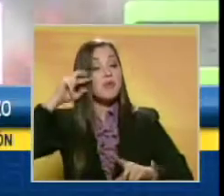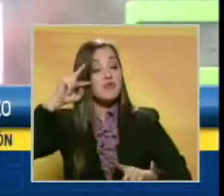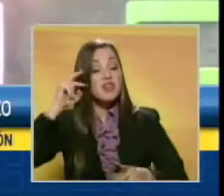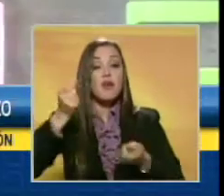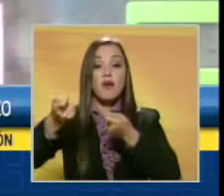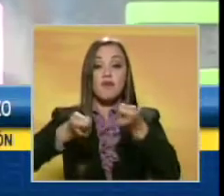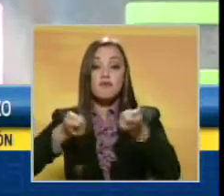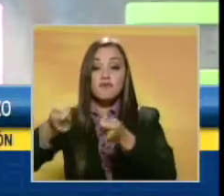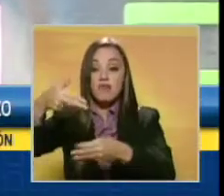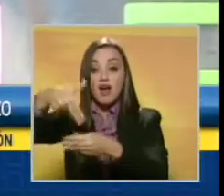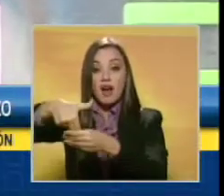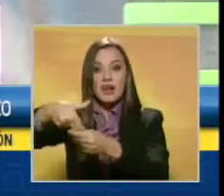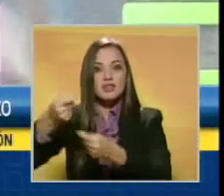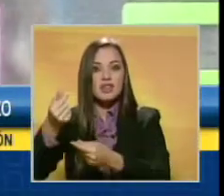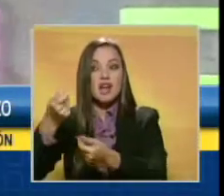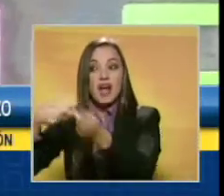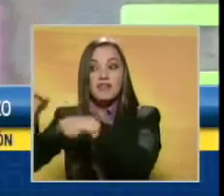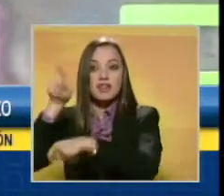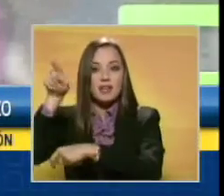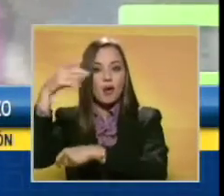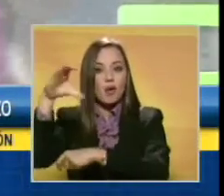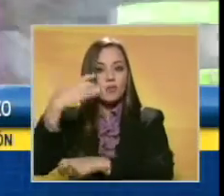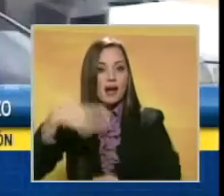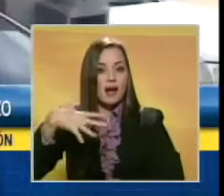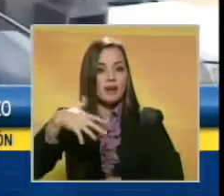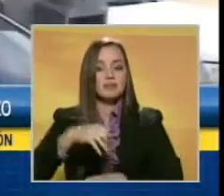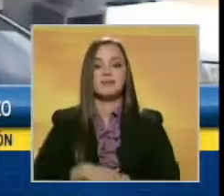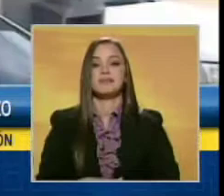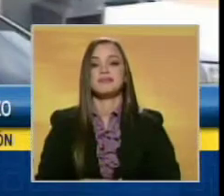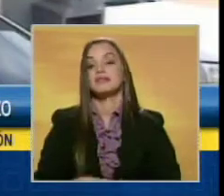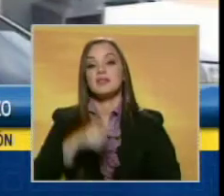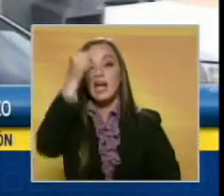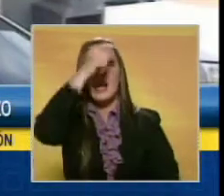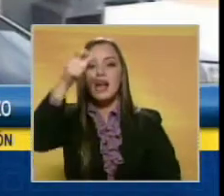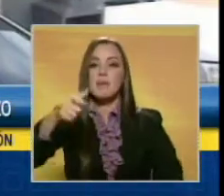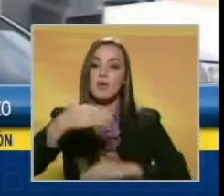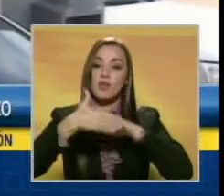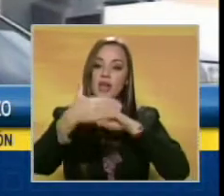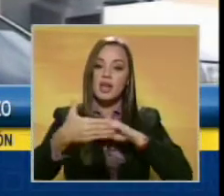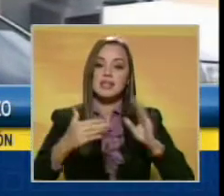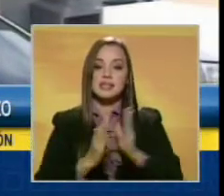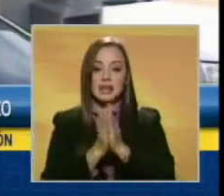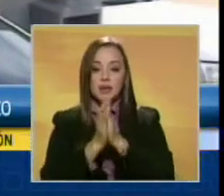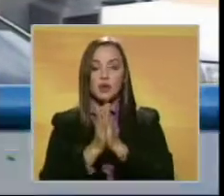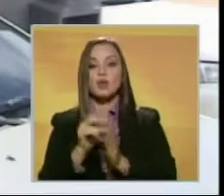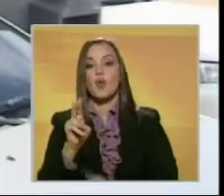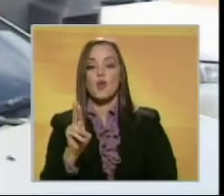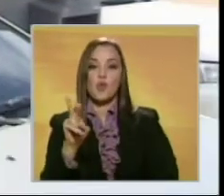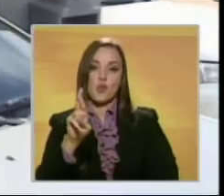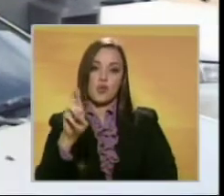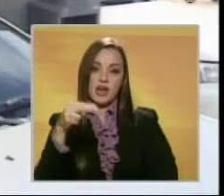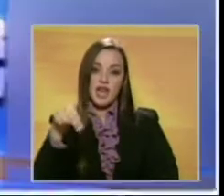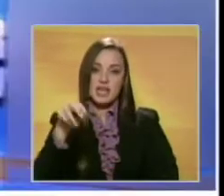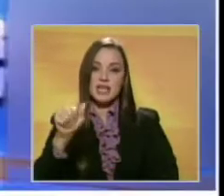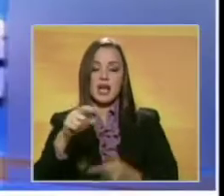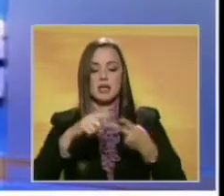extracción. La medida regirá sobre todo en las poblaciones fronterizas de San Antonio, Ureña y Boca de